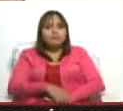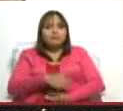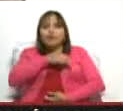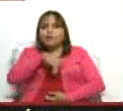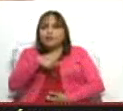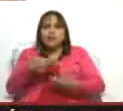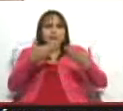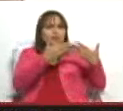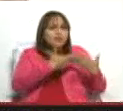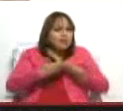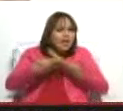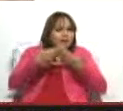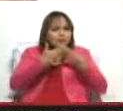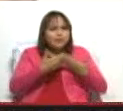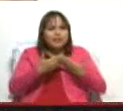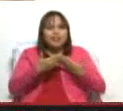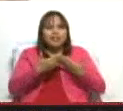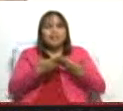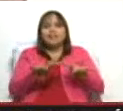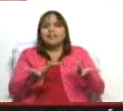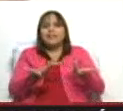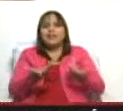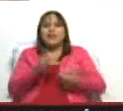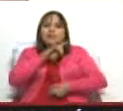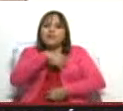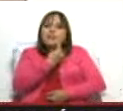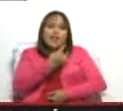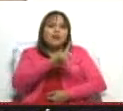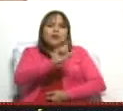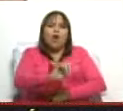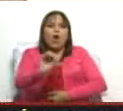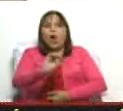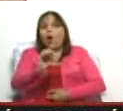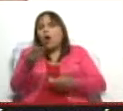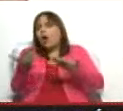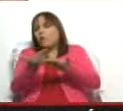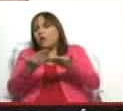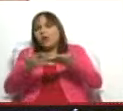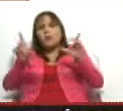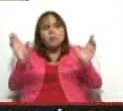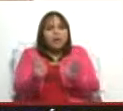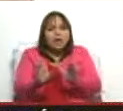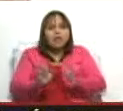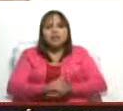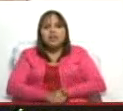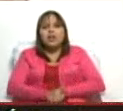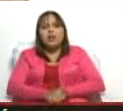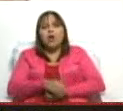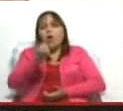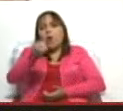en Marigüitar, estudiamos en el Furrial, que estudiamos allá en La